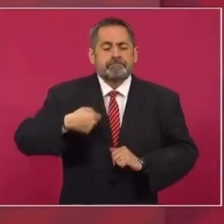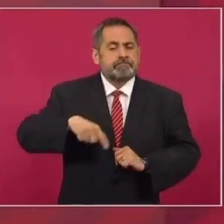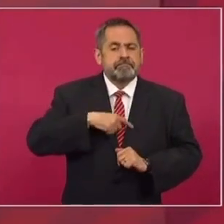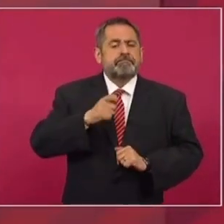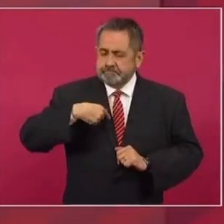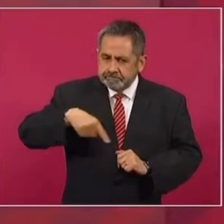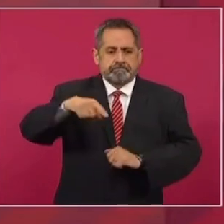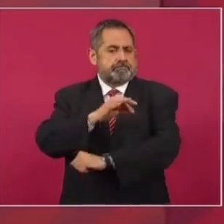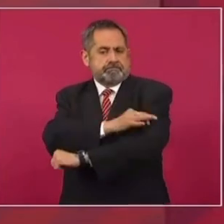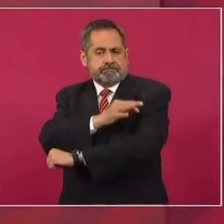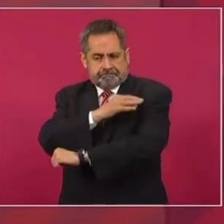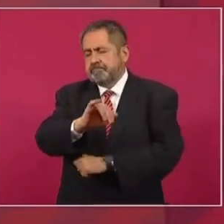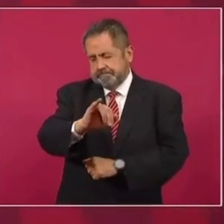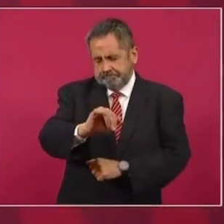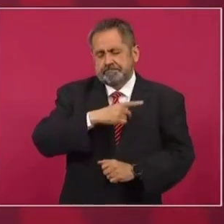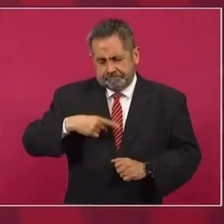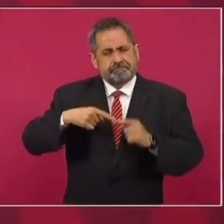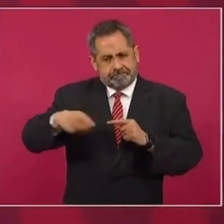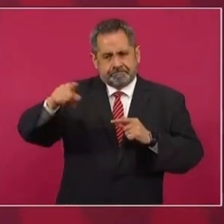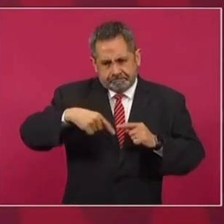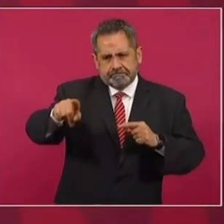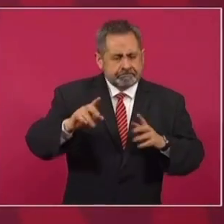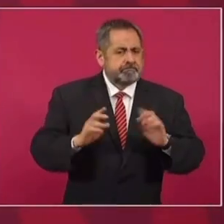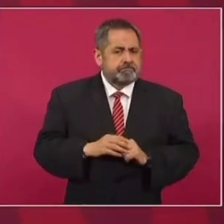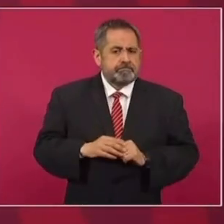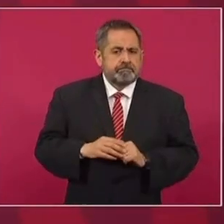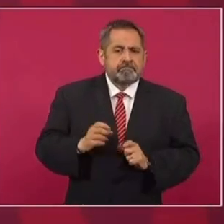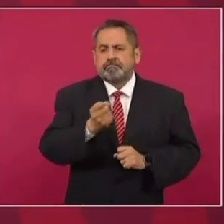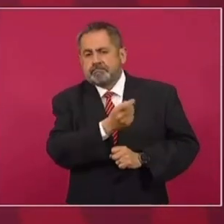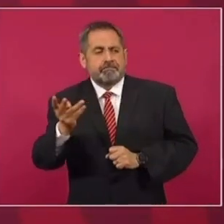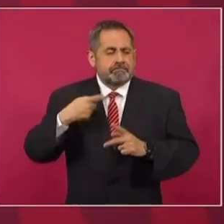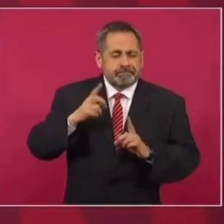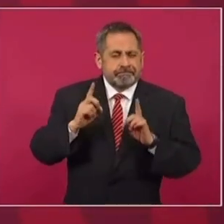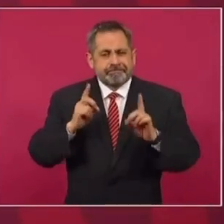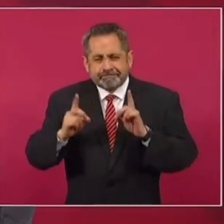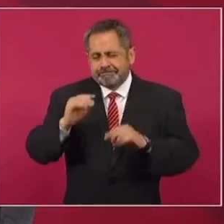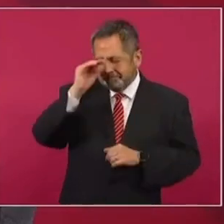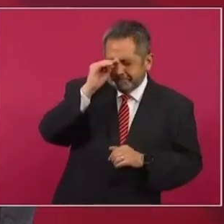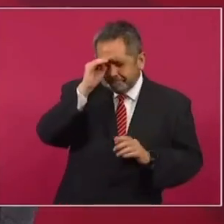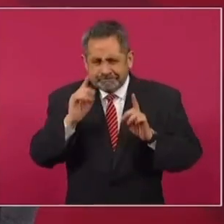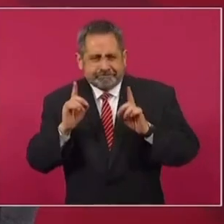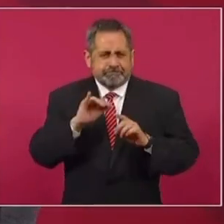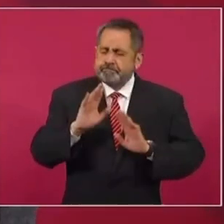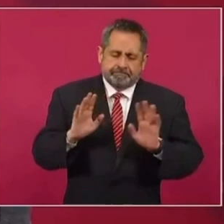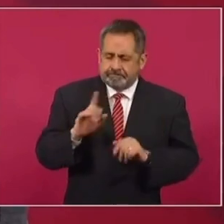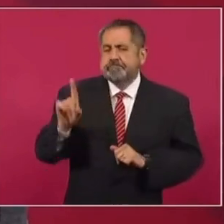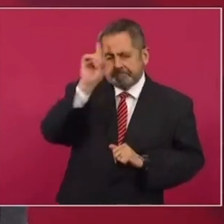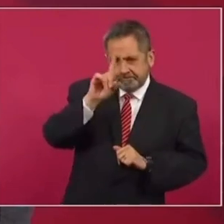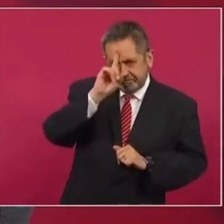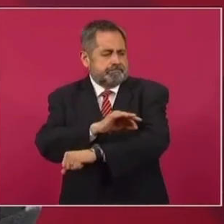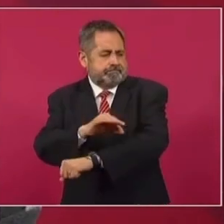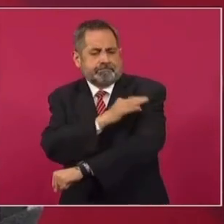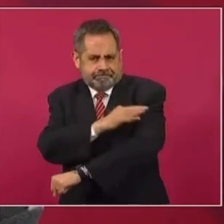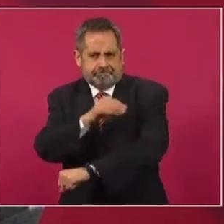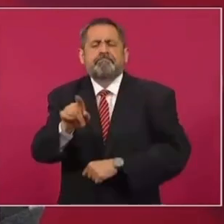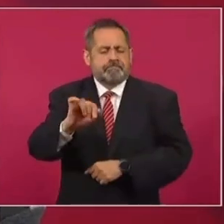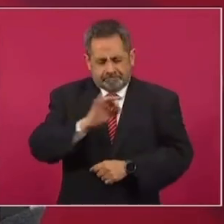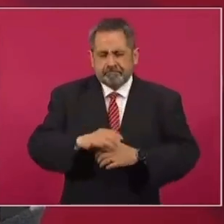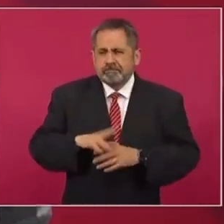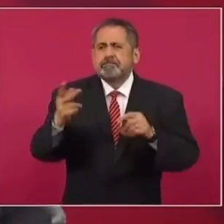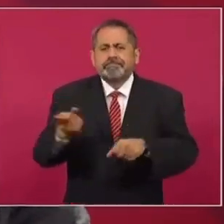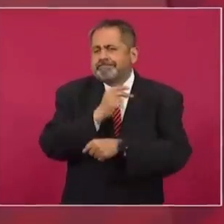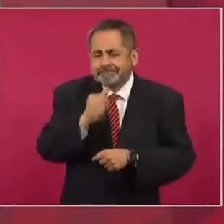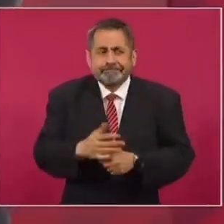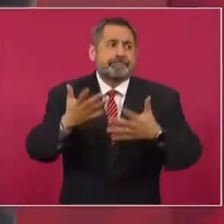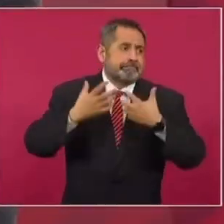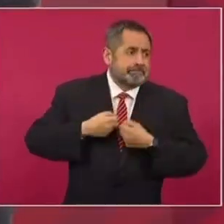es vacunarnos. Me canso, ganso. Han pensado bastante. Yo les recomendaría que se vacunen. No les afecta, no